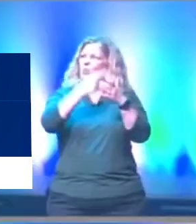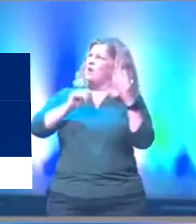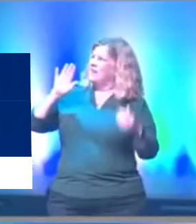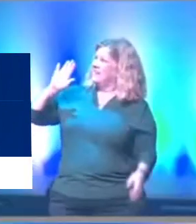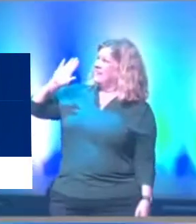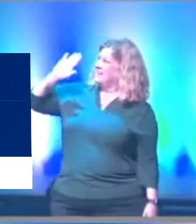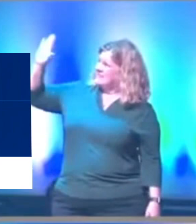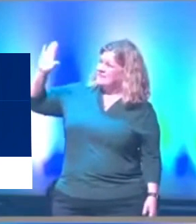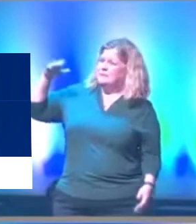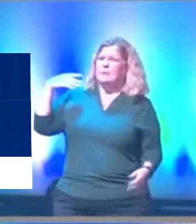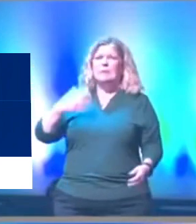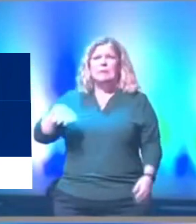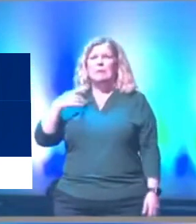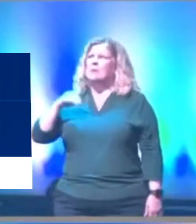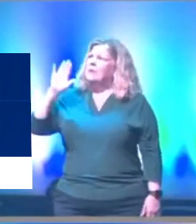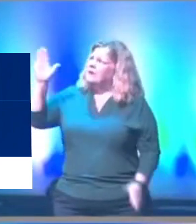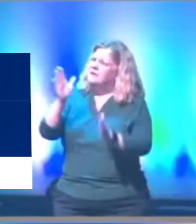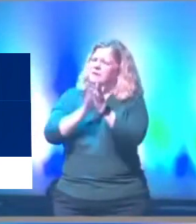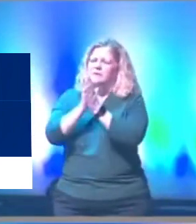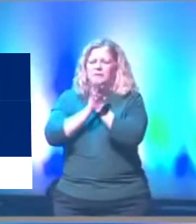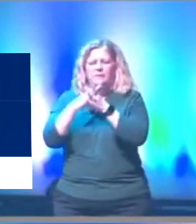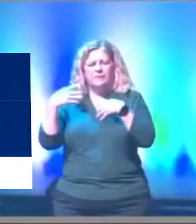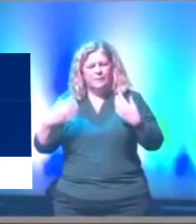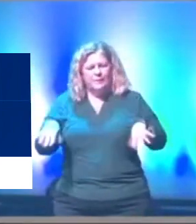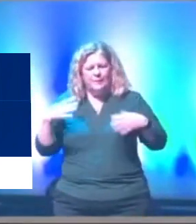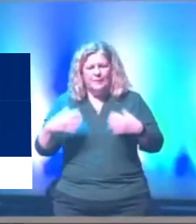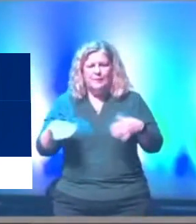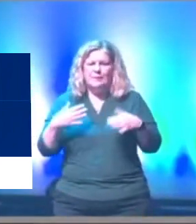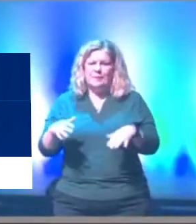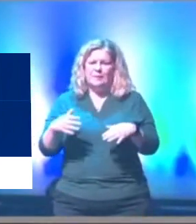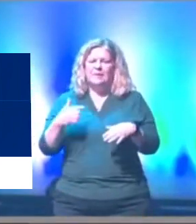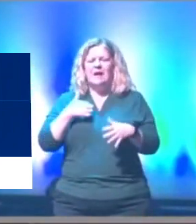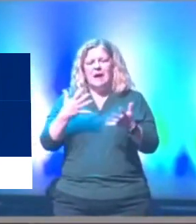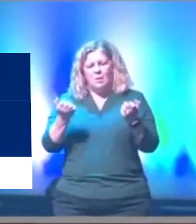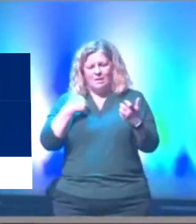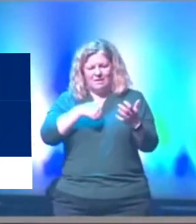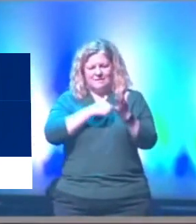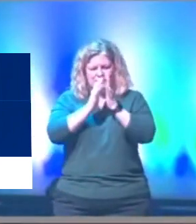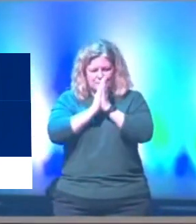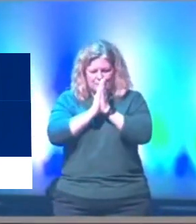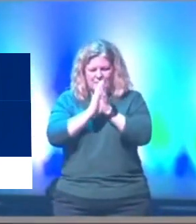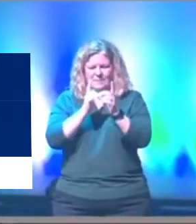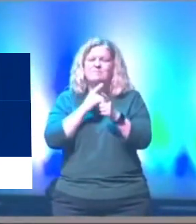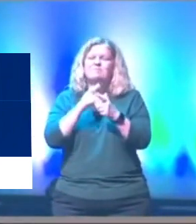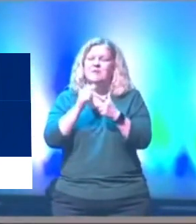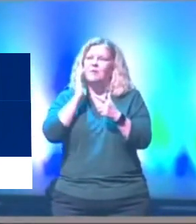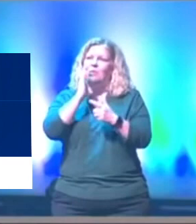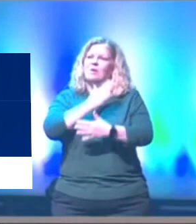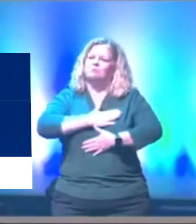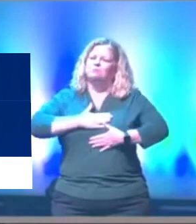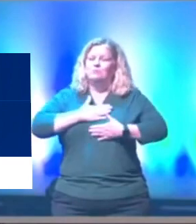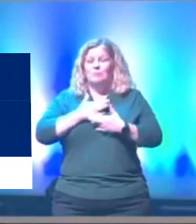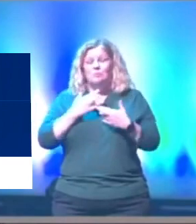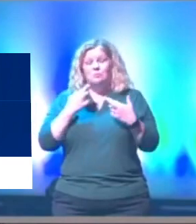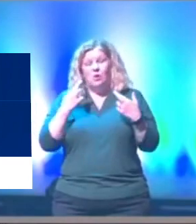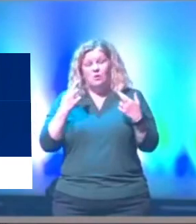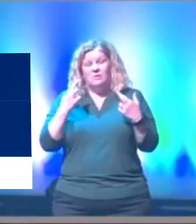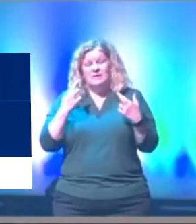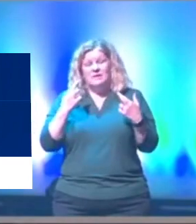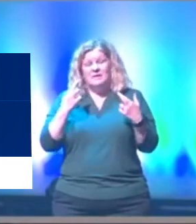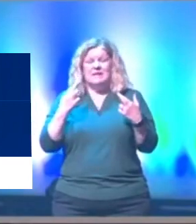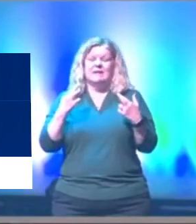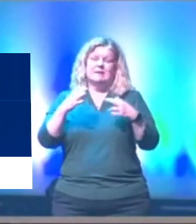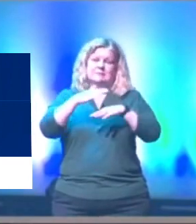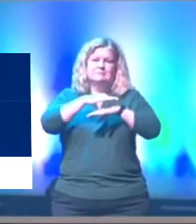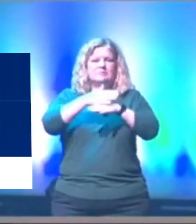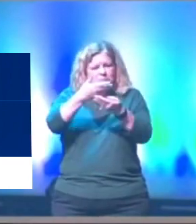hecho: caminar en medio de la multitud y saludar de mano a muchas personas. El miércoles, tres días después de su último servicio en la